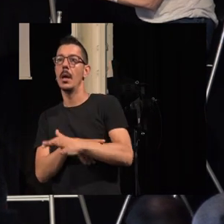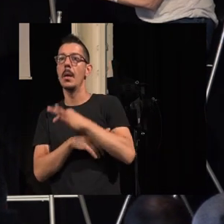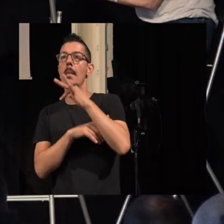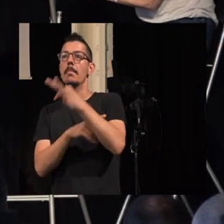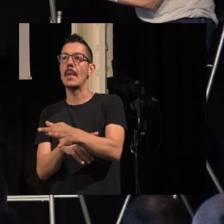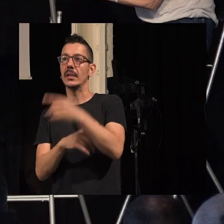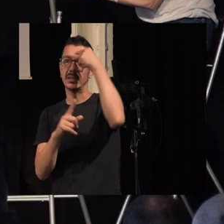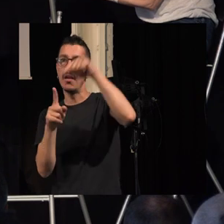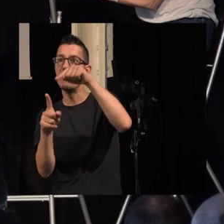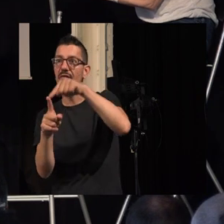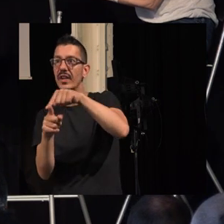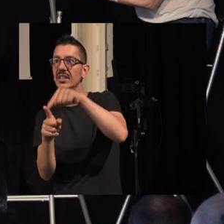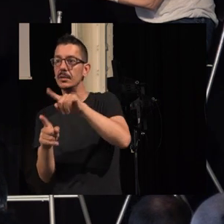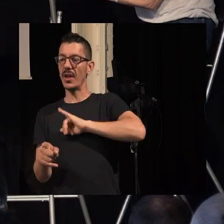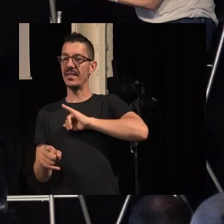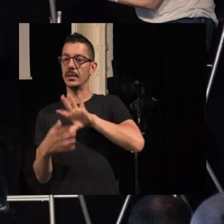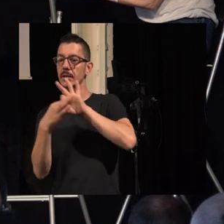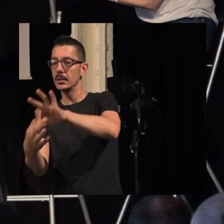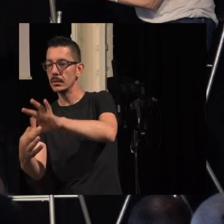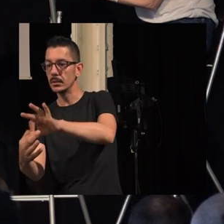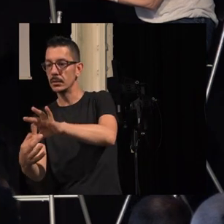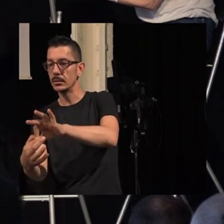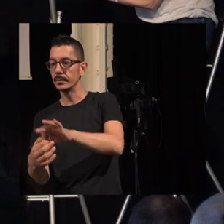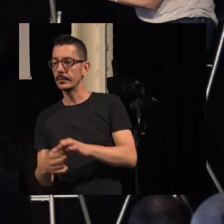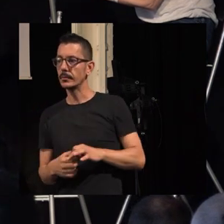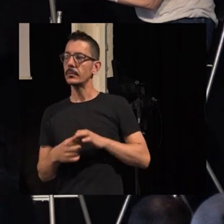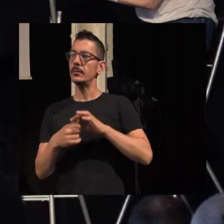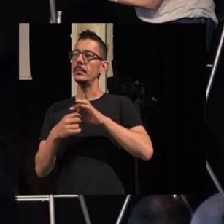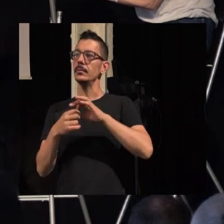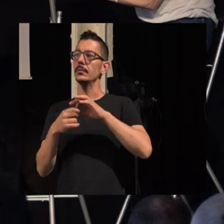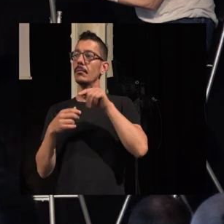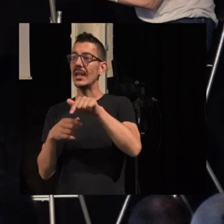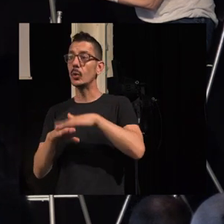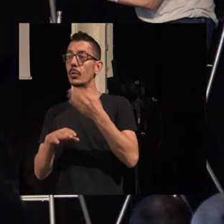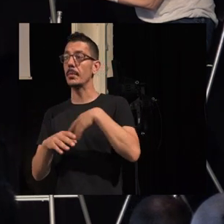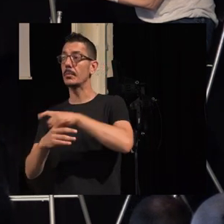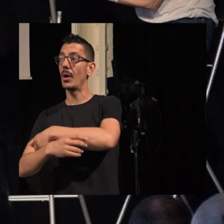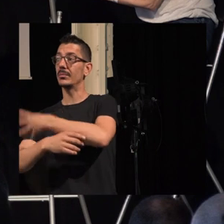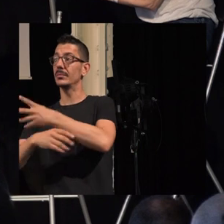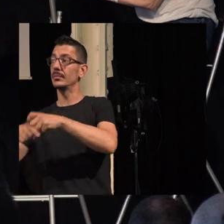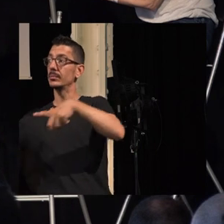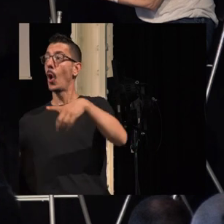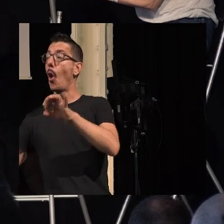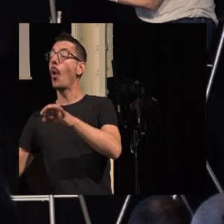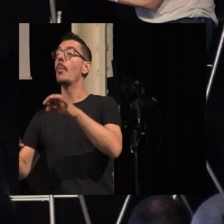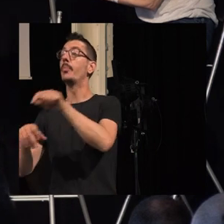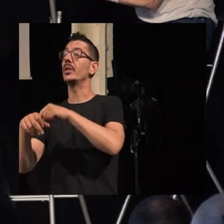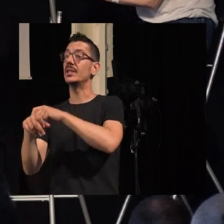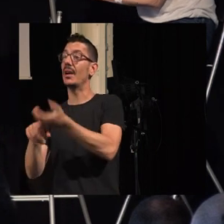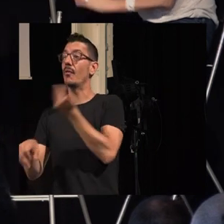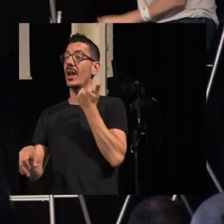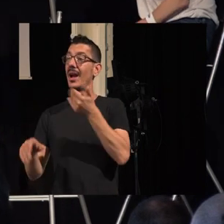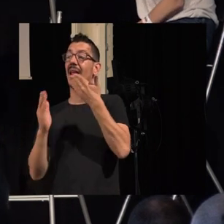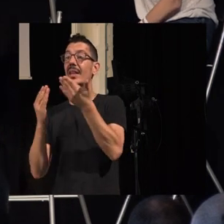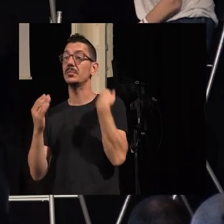que no es solo producto de la masificación, perdón, del movimiento LGTB, o de su despolitización, porque encuentro